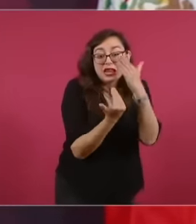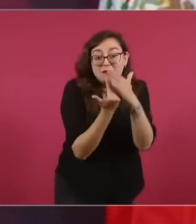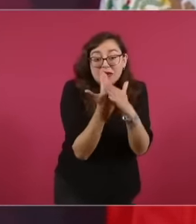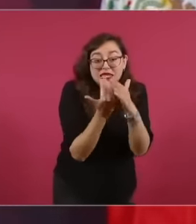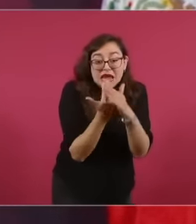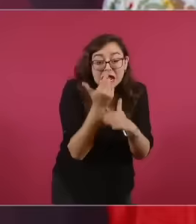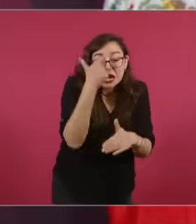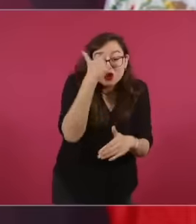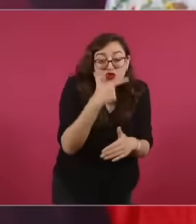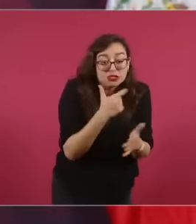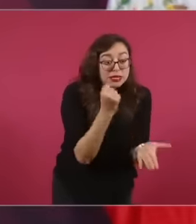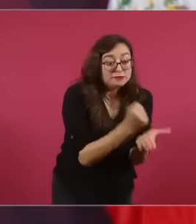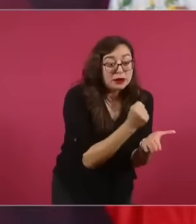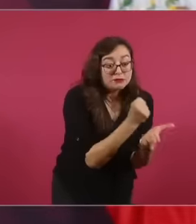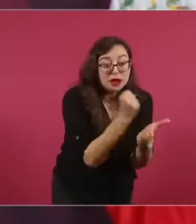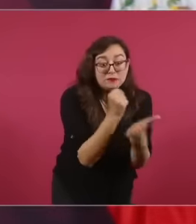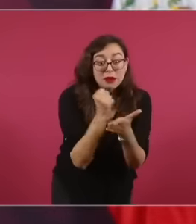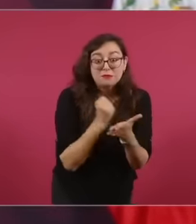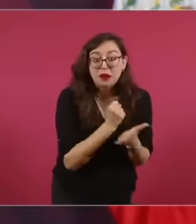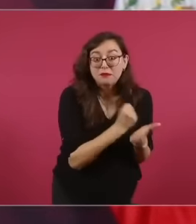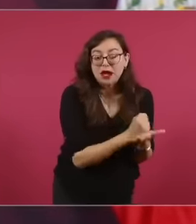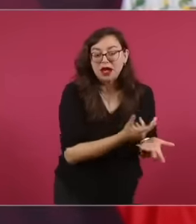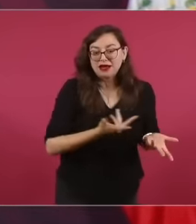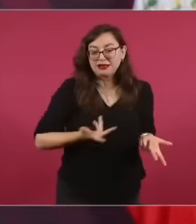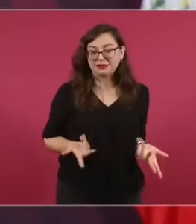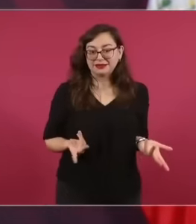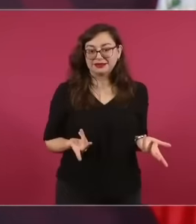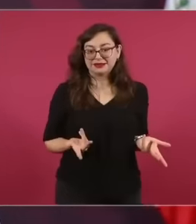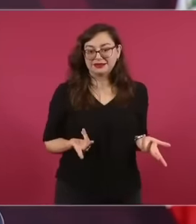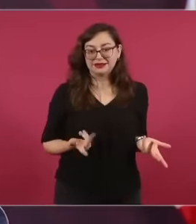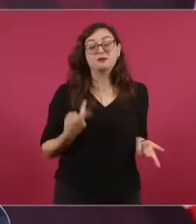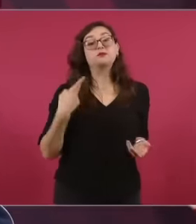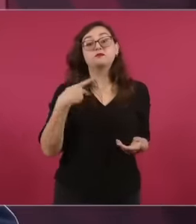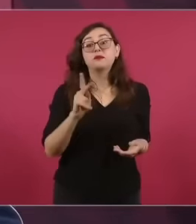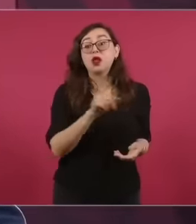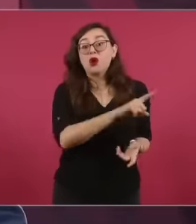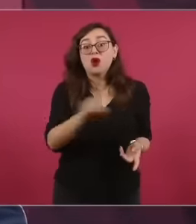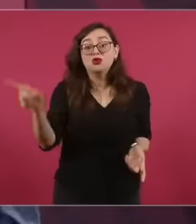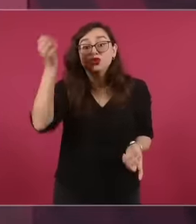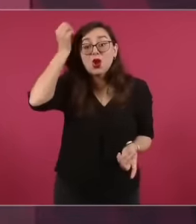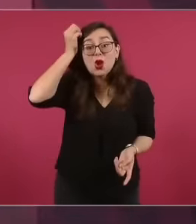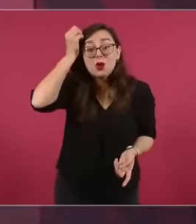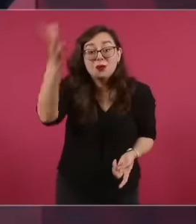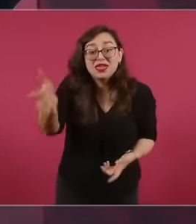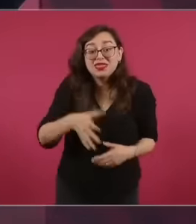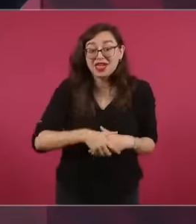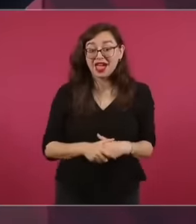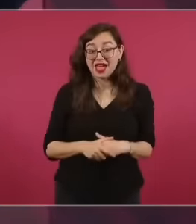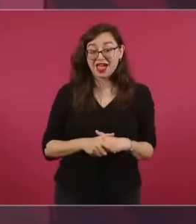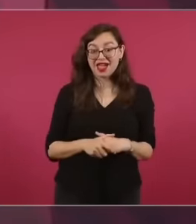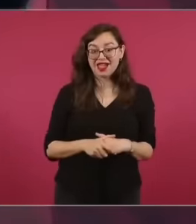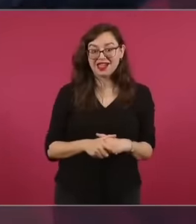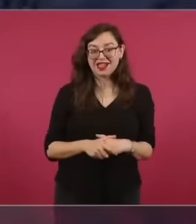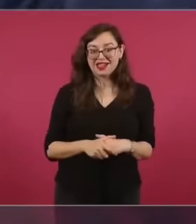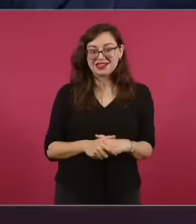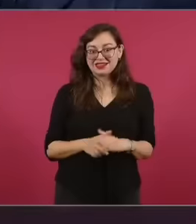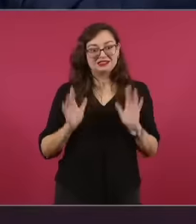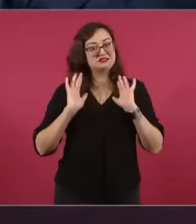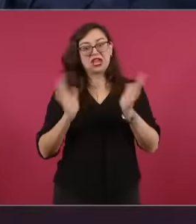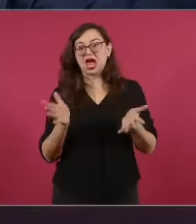¿no? O al propio Ciro, López Dóriga, Lore de Mola. No, no, no. Ese les